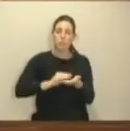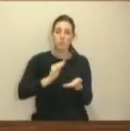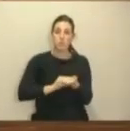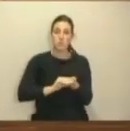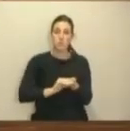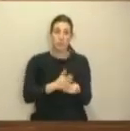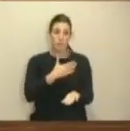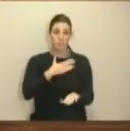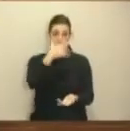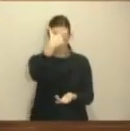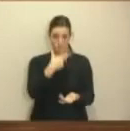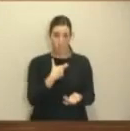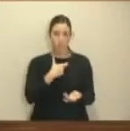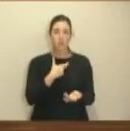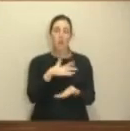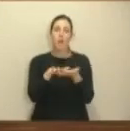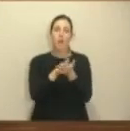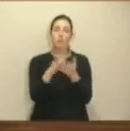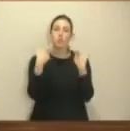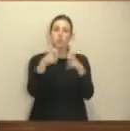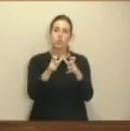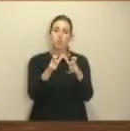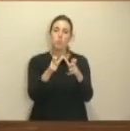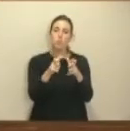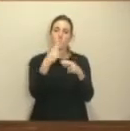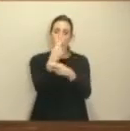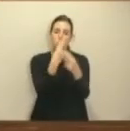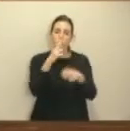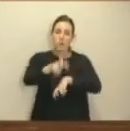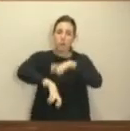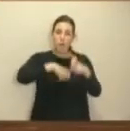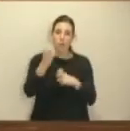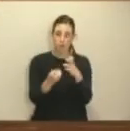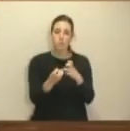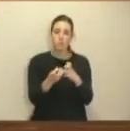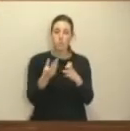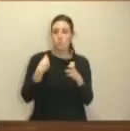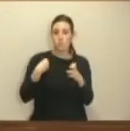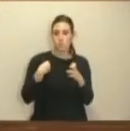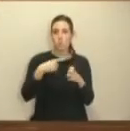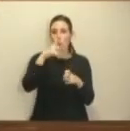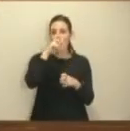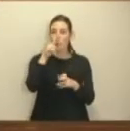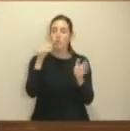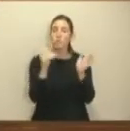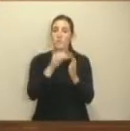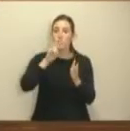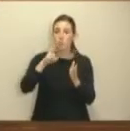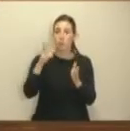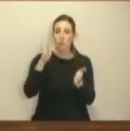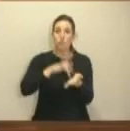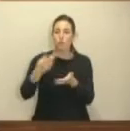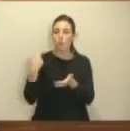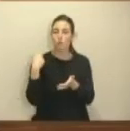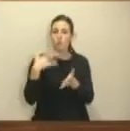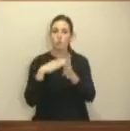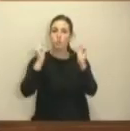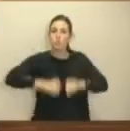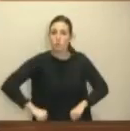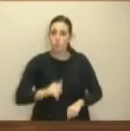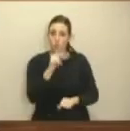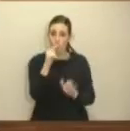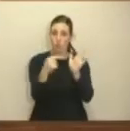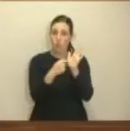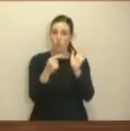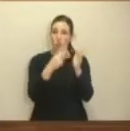en cuanto a reestructuración del sector público es a este diagnóstico compartido con ustedes en el año 2012 y que implicaba una serie de compromisos que ustedes